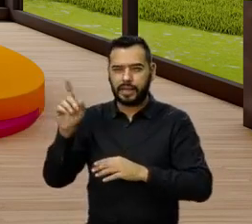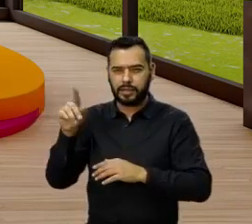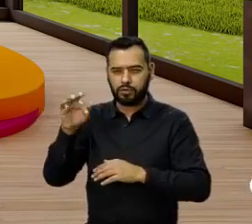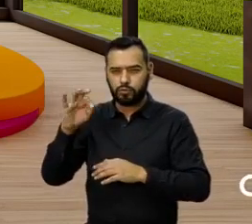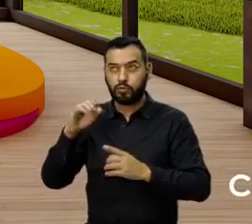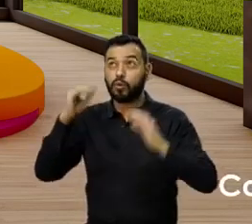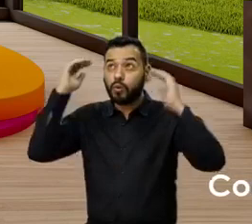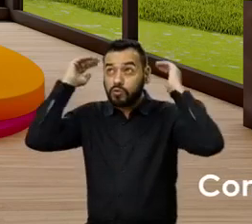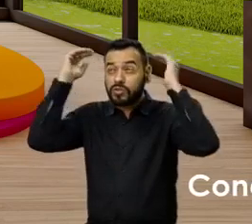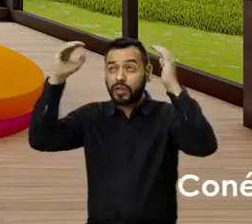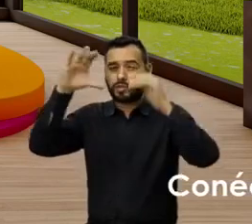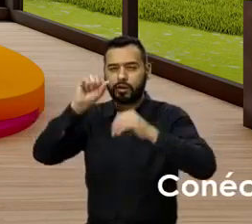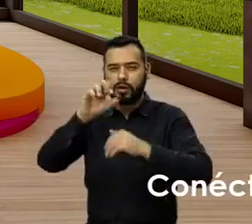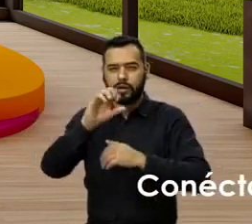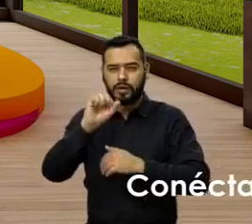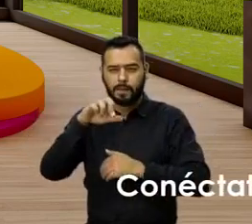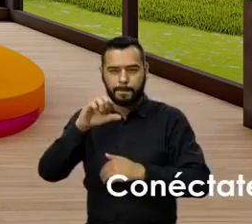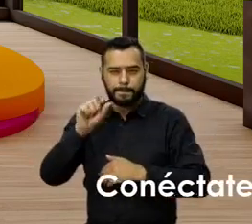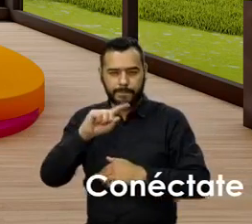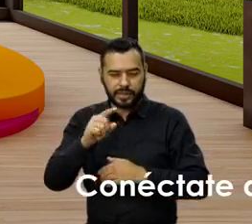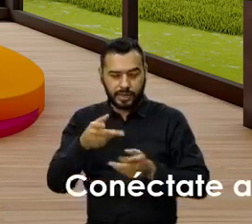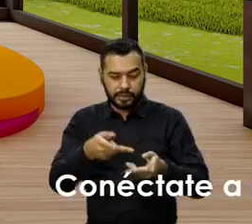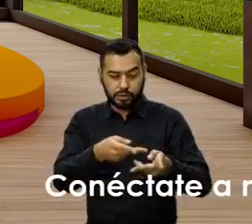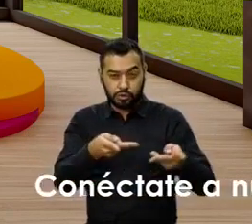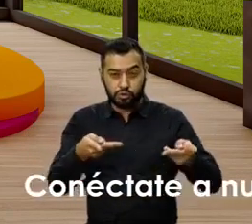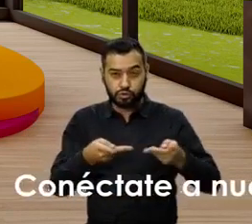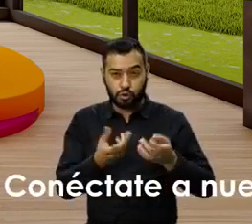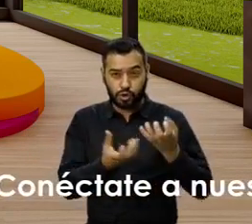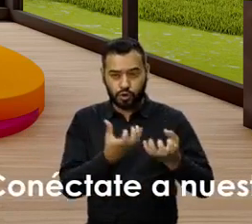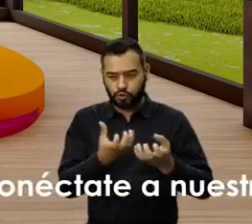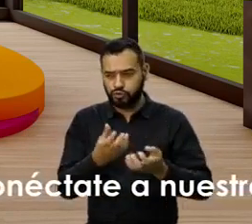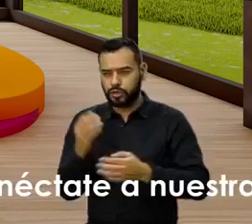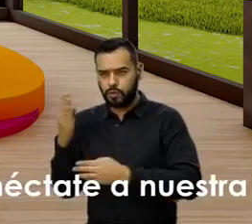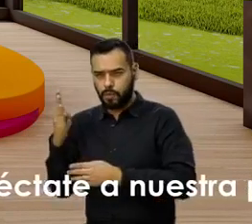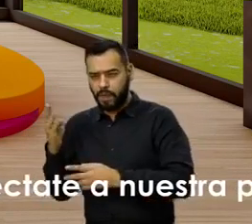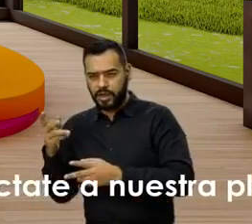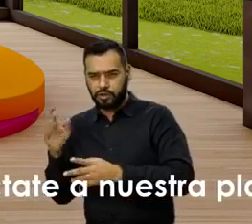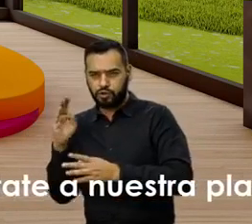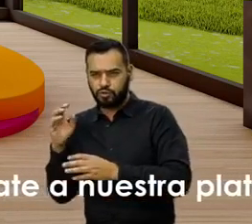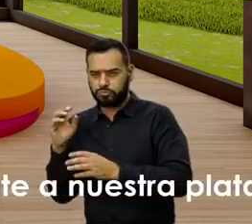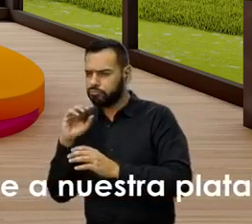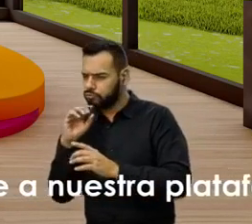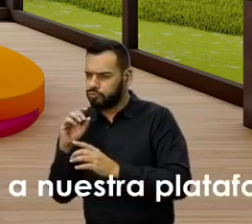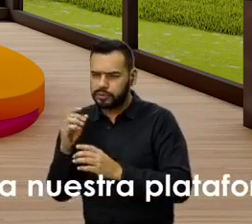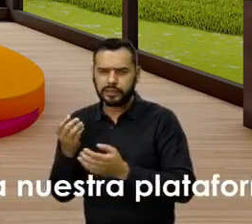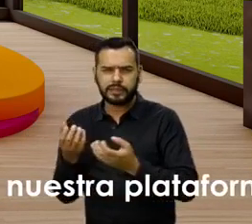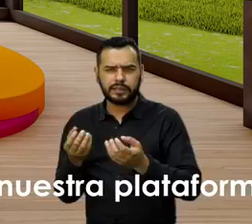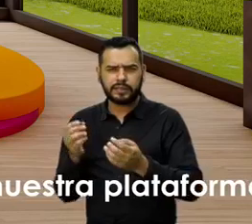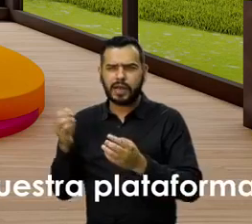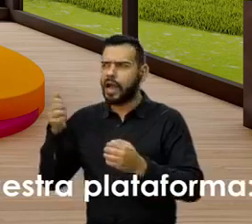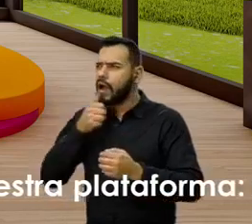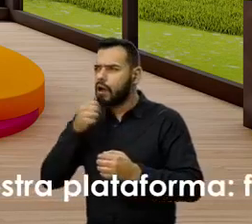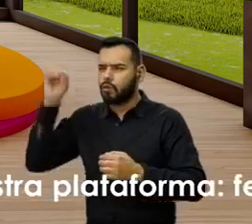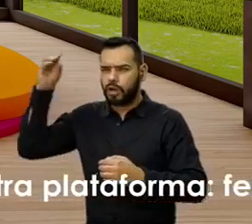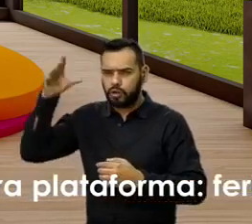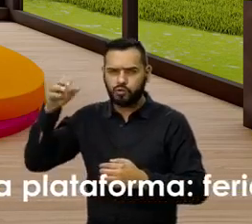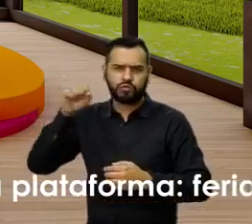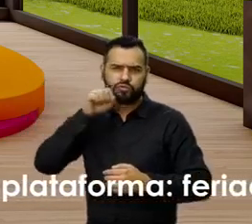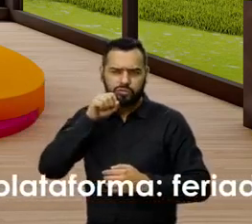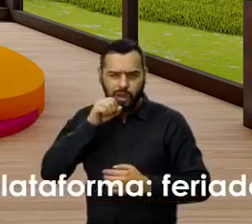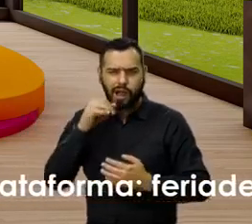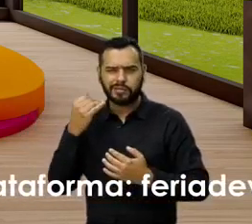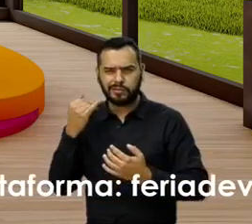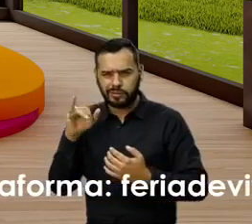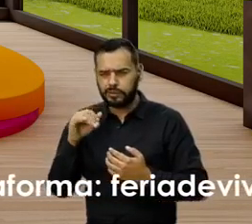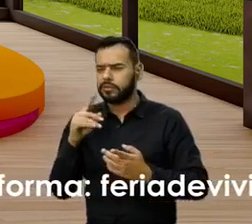techo cara plas la zona de la cocina y la zona del baño social bastante adelantado servicios públicos con las acometidas agua luz y gas entonces